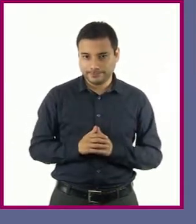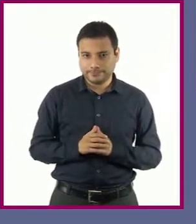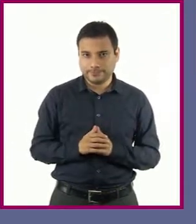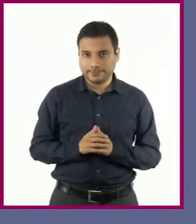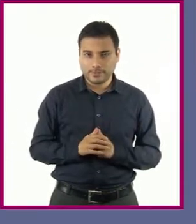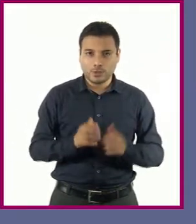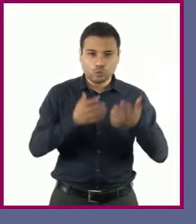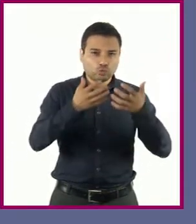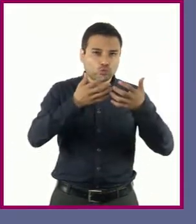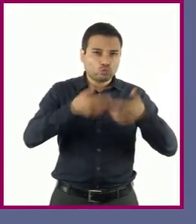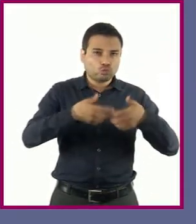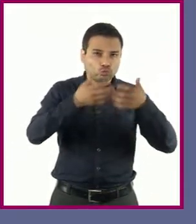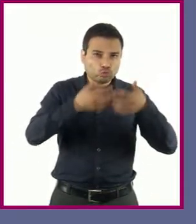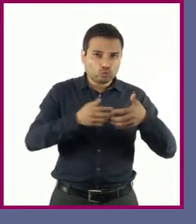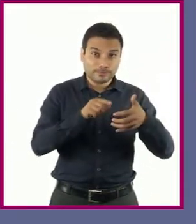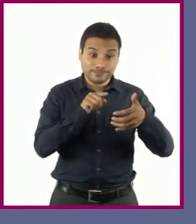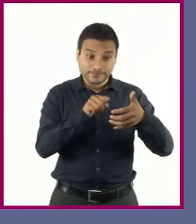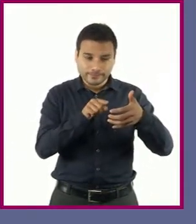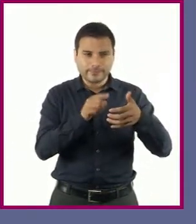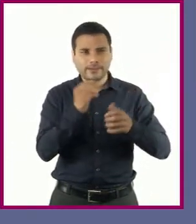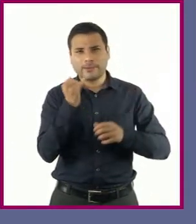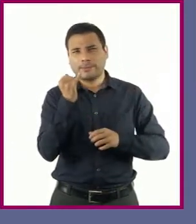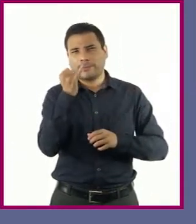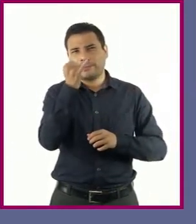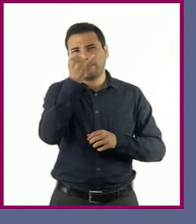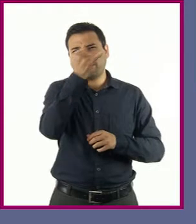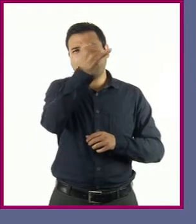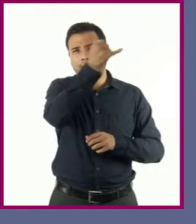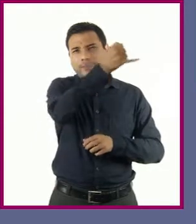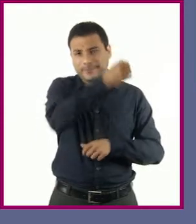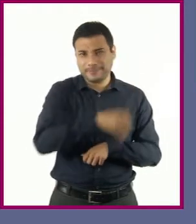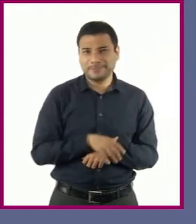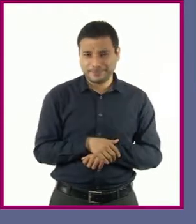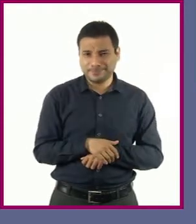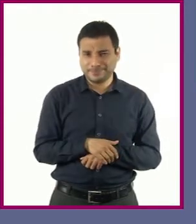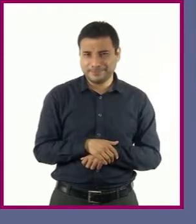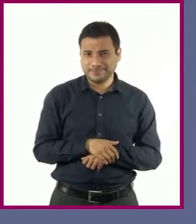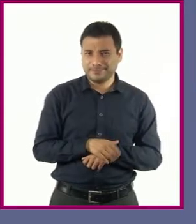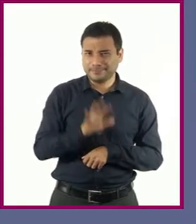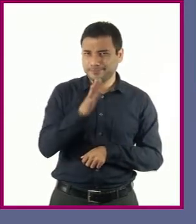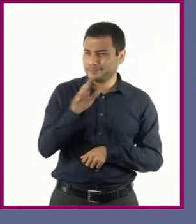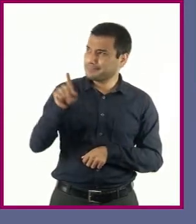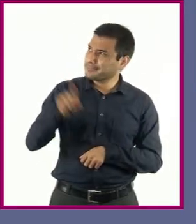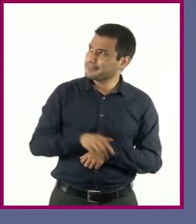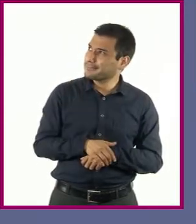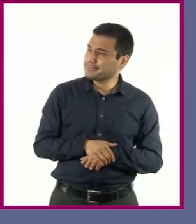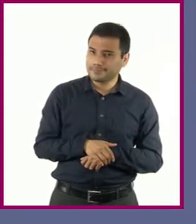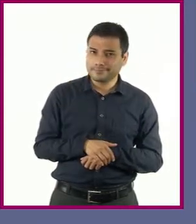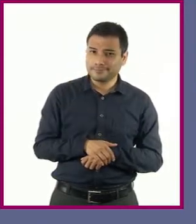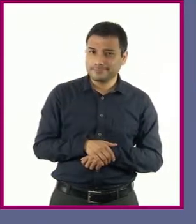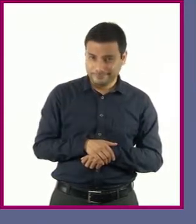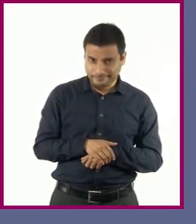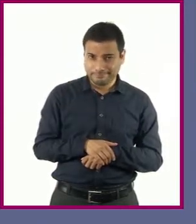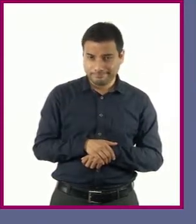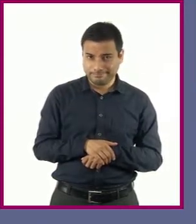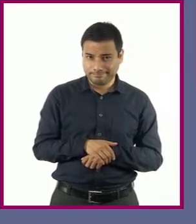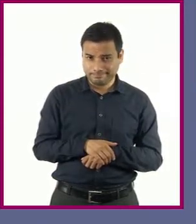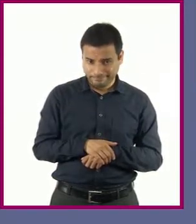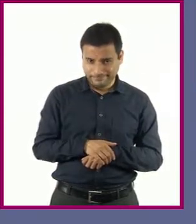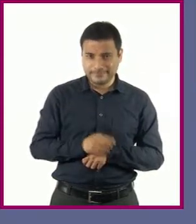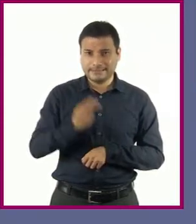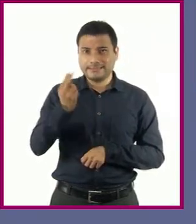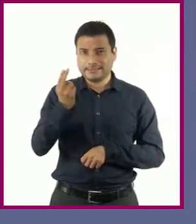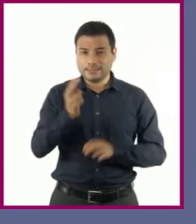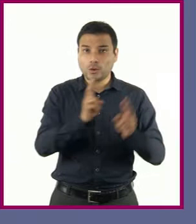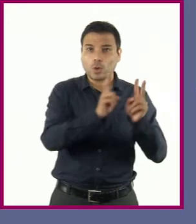centrales de generación están alejadas de los centros de consumo, en ocasiones hasta más de 3.000 kilómetros. Por ello, es necesario contar con redes